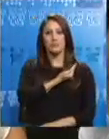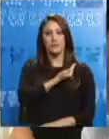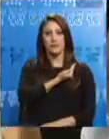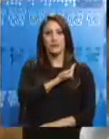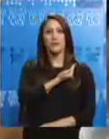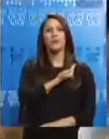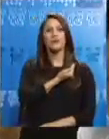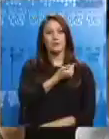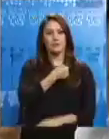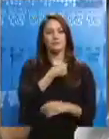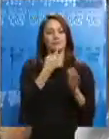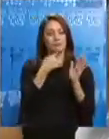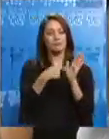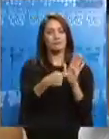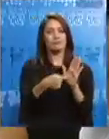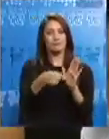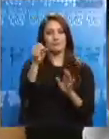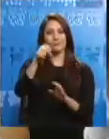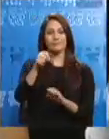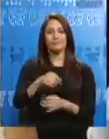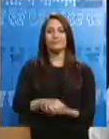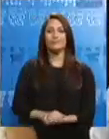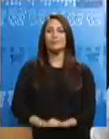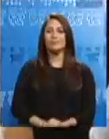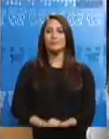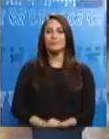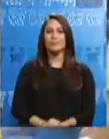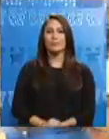que es referente nacional e internacional.